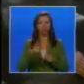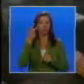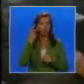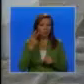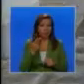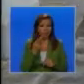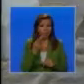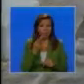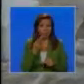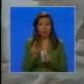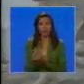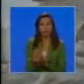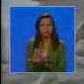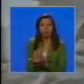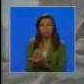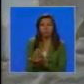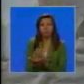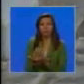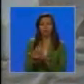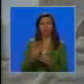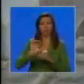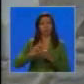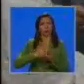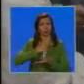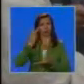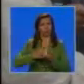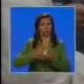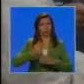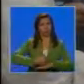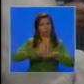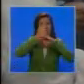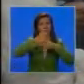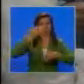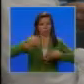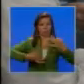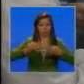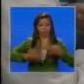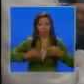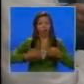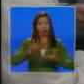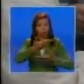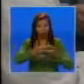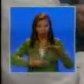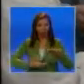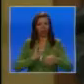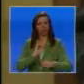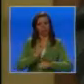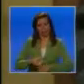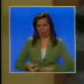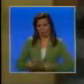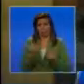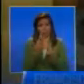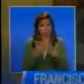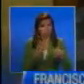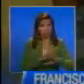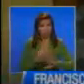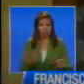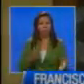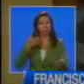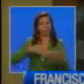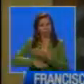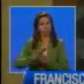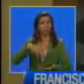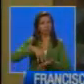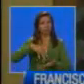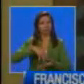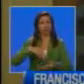de familia esperan la notificación de la Corte Provincial de Pichincha, que dispone el inmediato reintegro de los estudiantes. Estamos en un ámbito